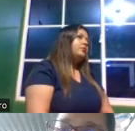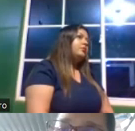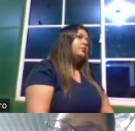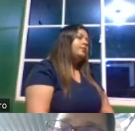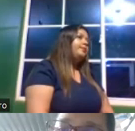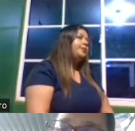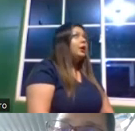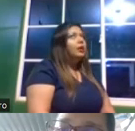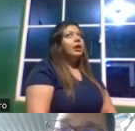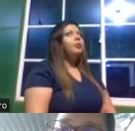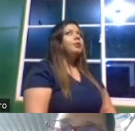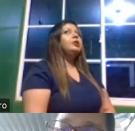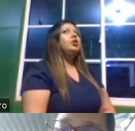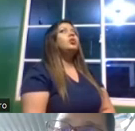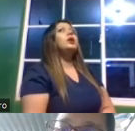Nada, Denis.